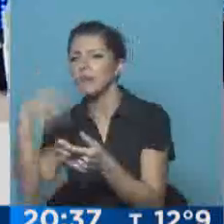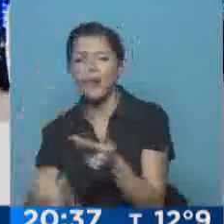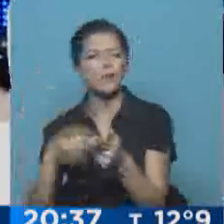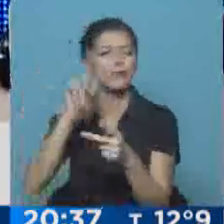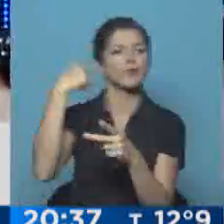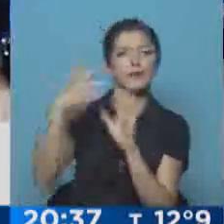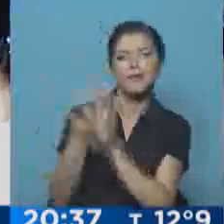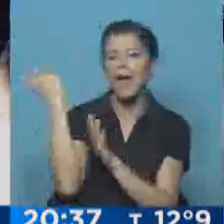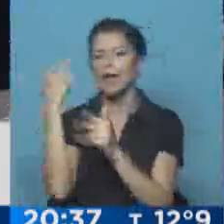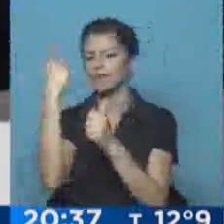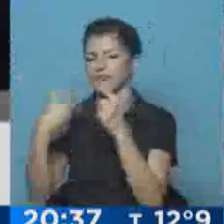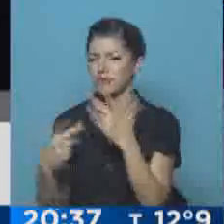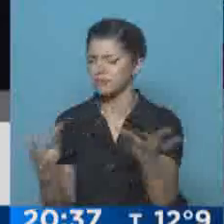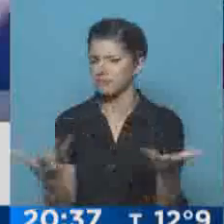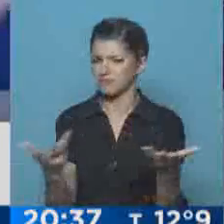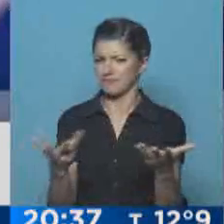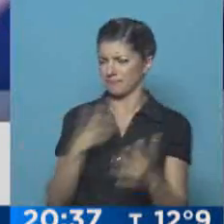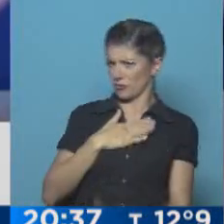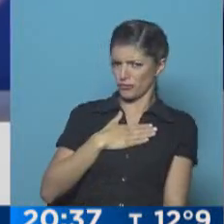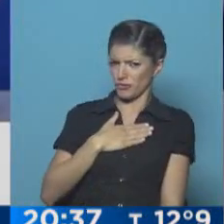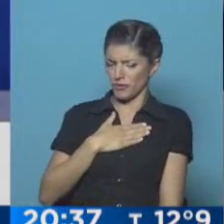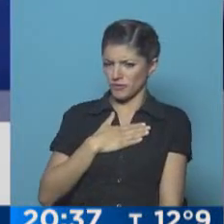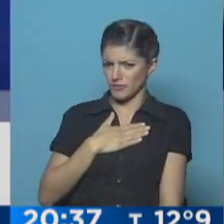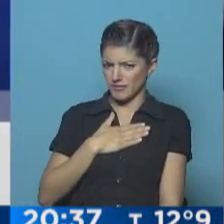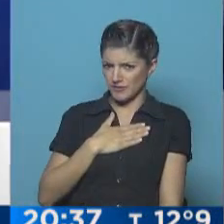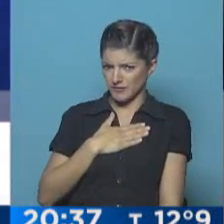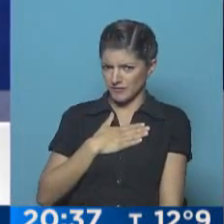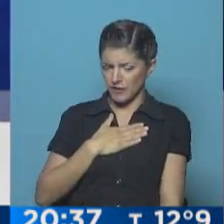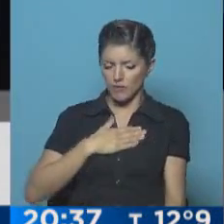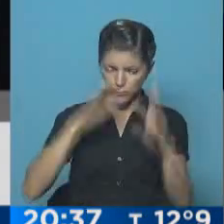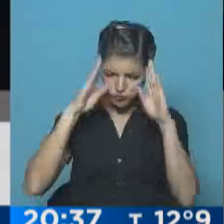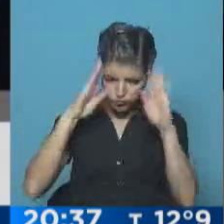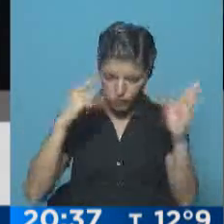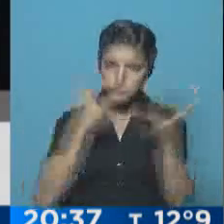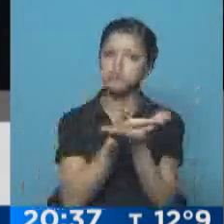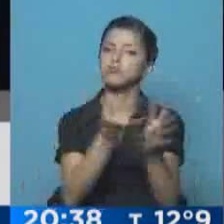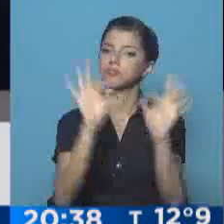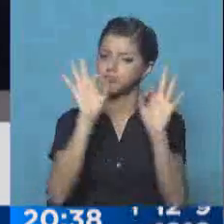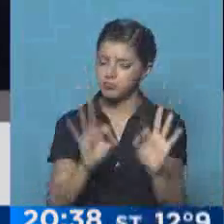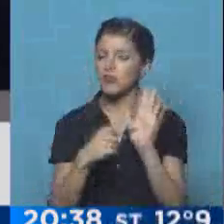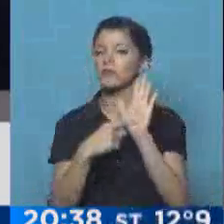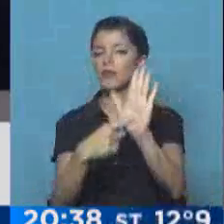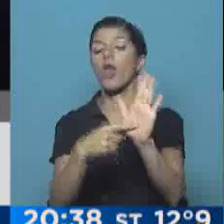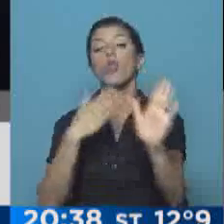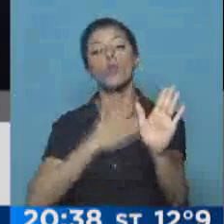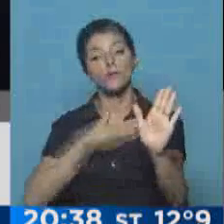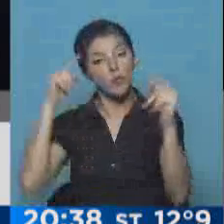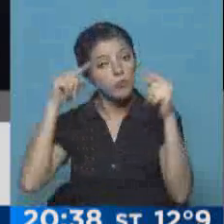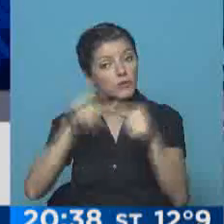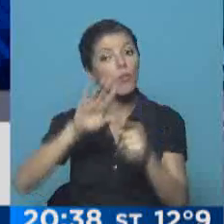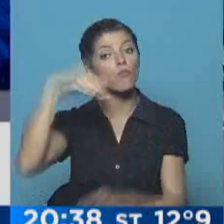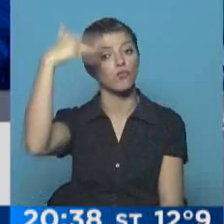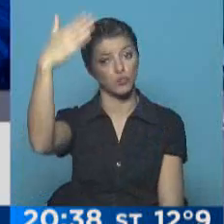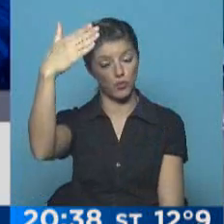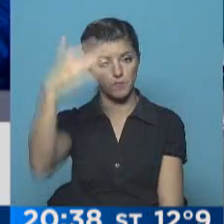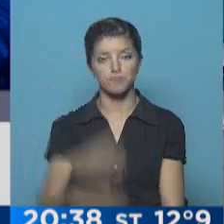otro. Y nosotros venimos planteando coherentemente nuestras ideas, nuestra visión de futuro. Y